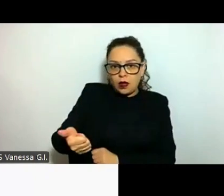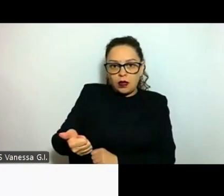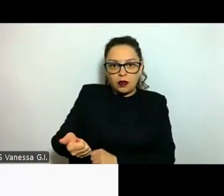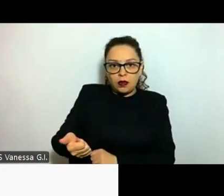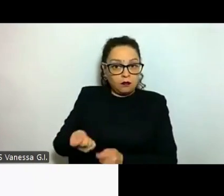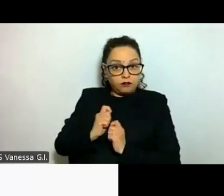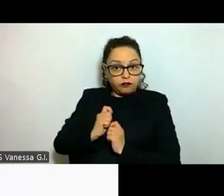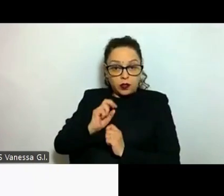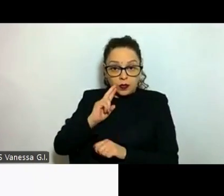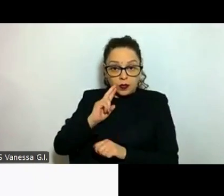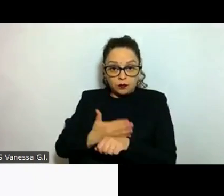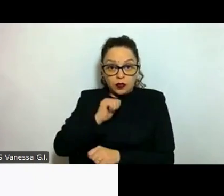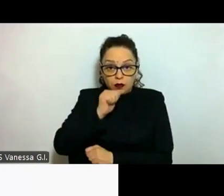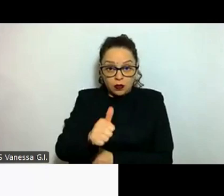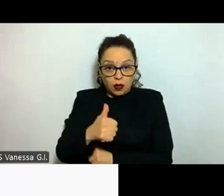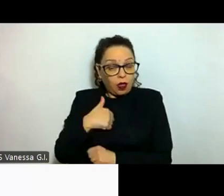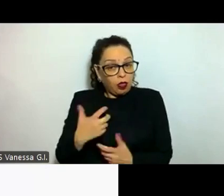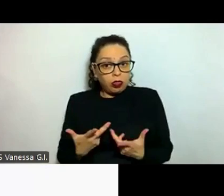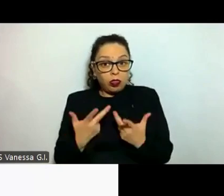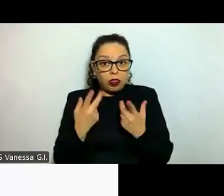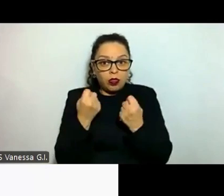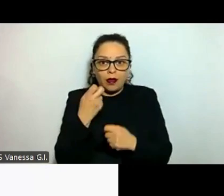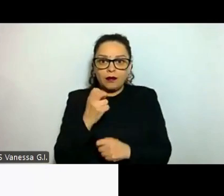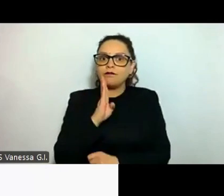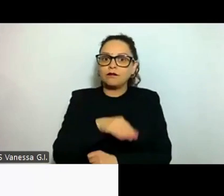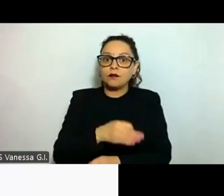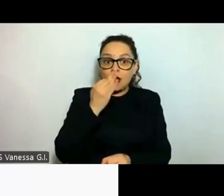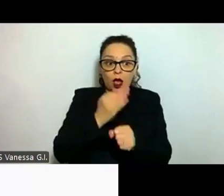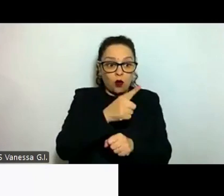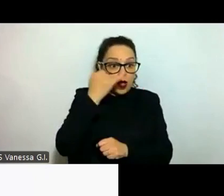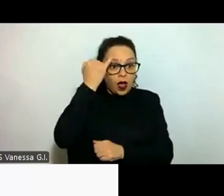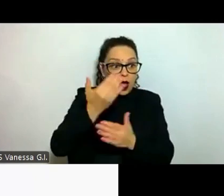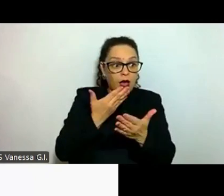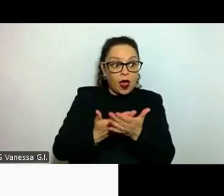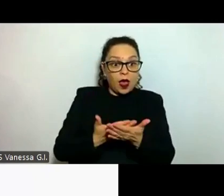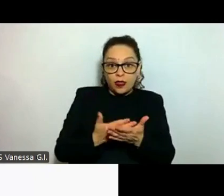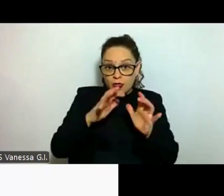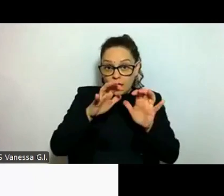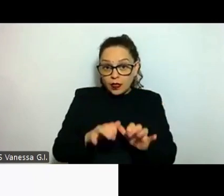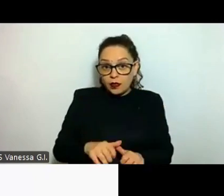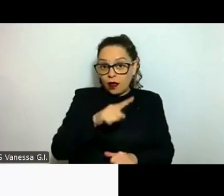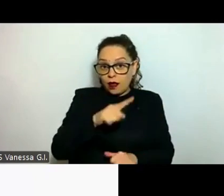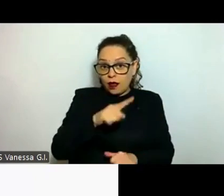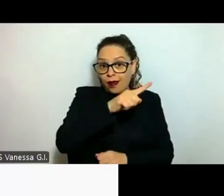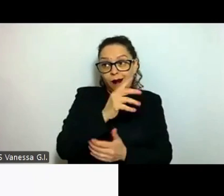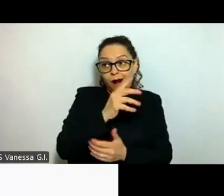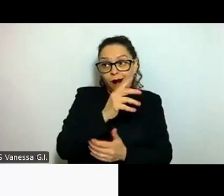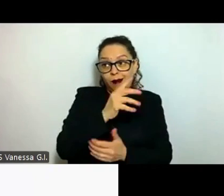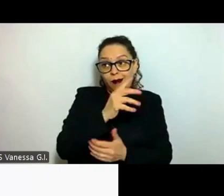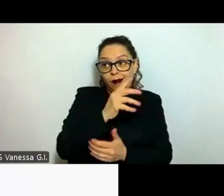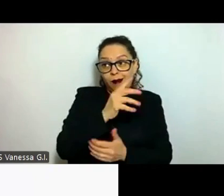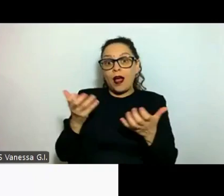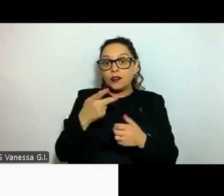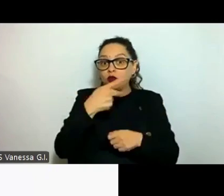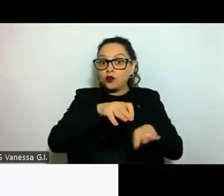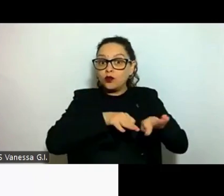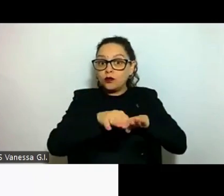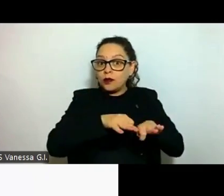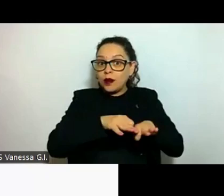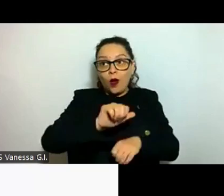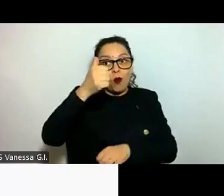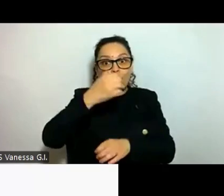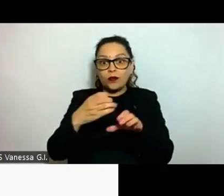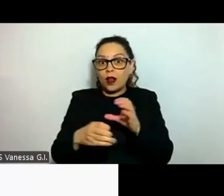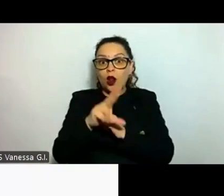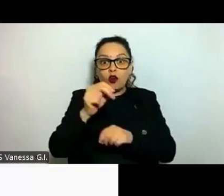comisión, con este dictamen, está excediéndose en lo que no le toca. Y lo correcto sería no autorizar la modificación de